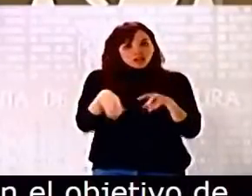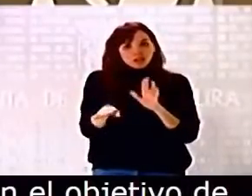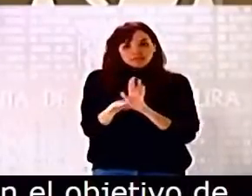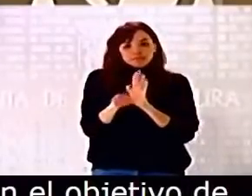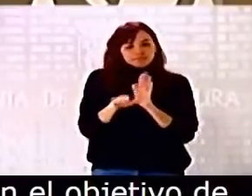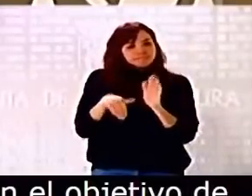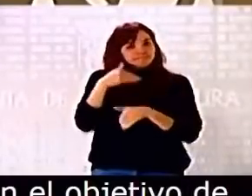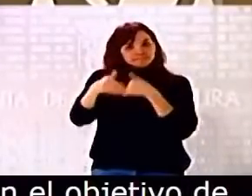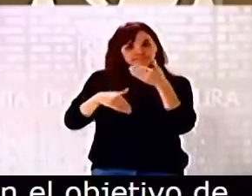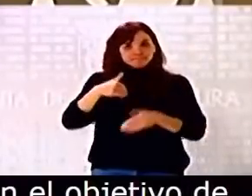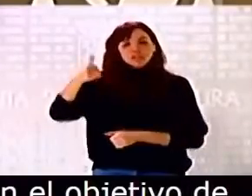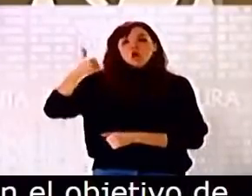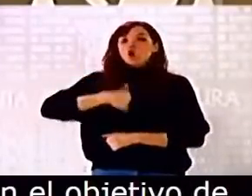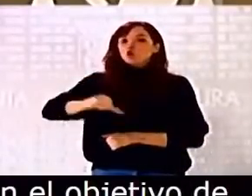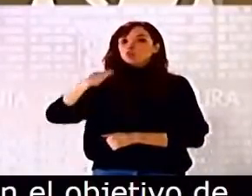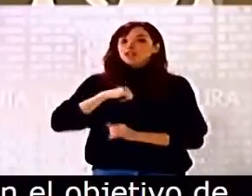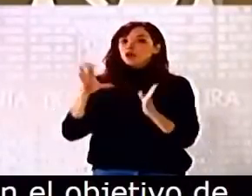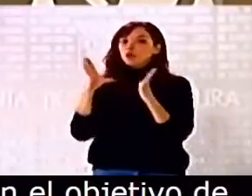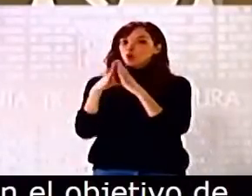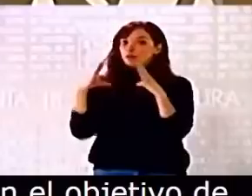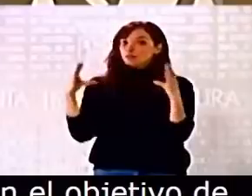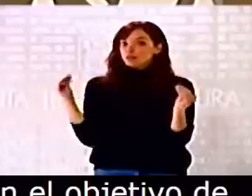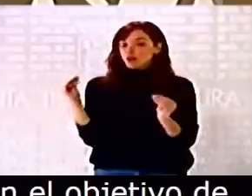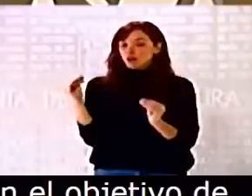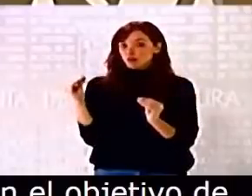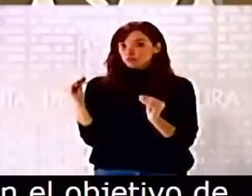en el complejo hospitalario universitario,